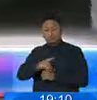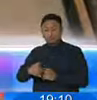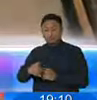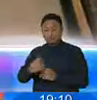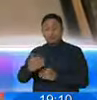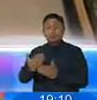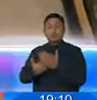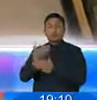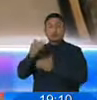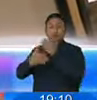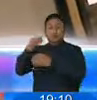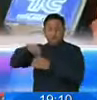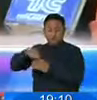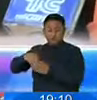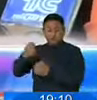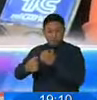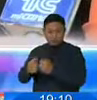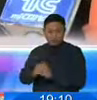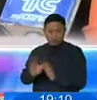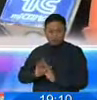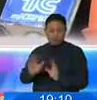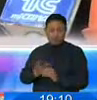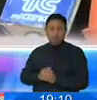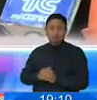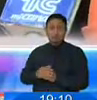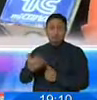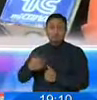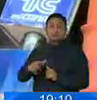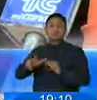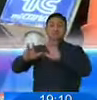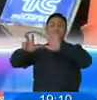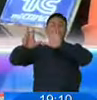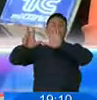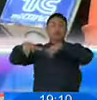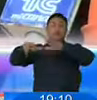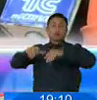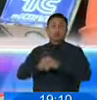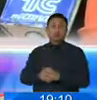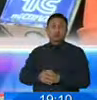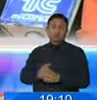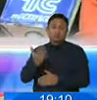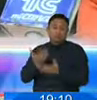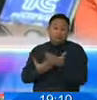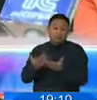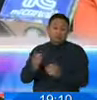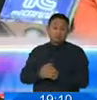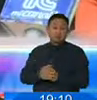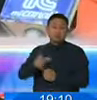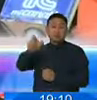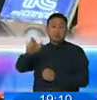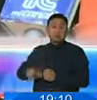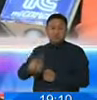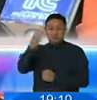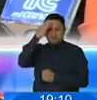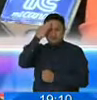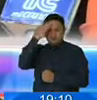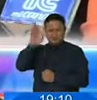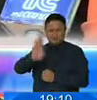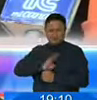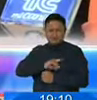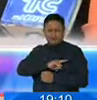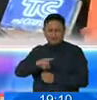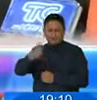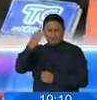afectaría el nuevo proceso electoral. Estamos aún a 8 meses y si entra gente técnica que conoce de la materia, sabe